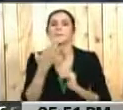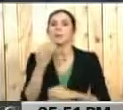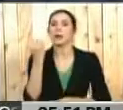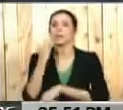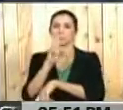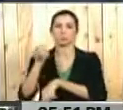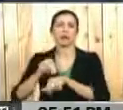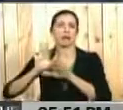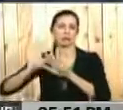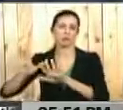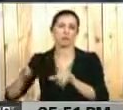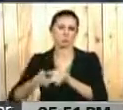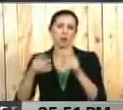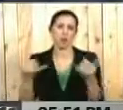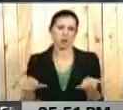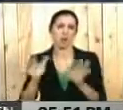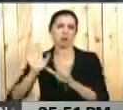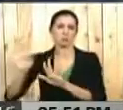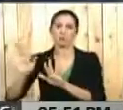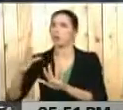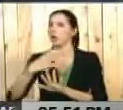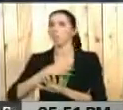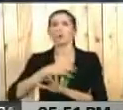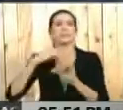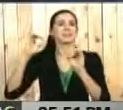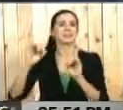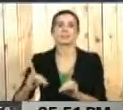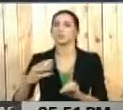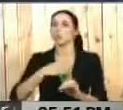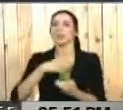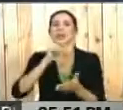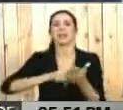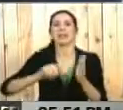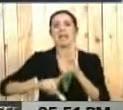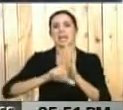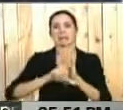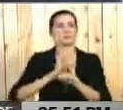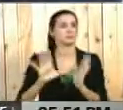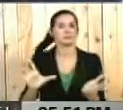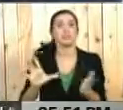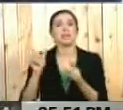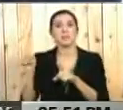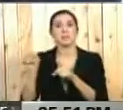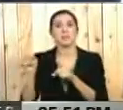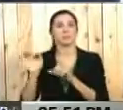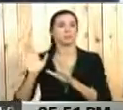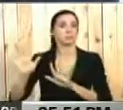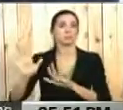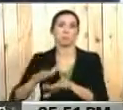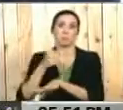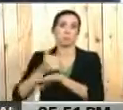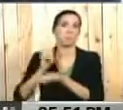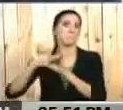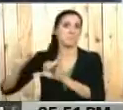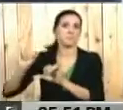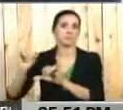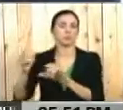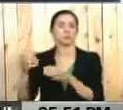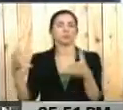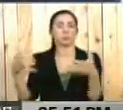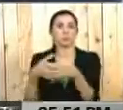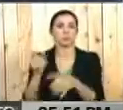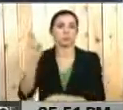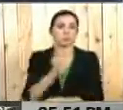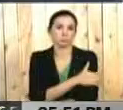que está, no puede actuar, está en una situación de omisión que ella misma se ha creado. Por lo tanto, el